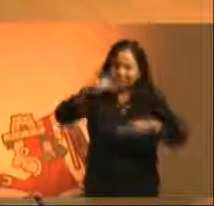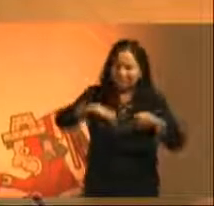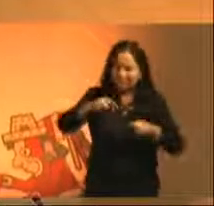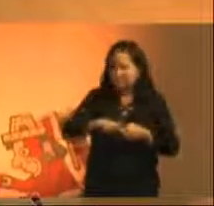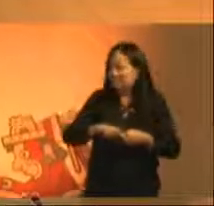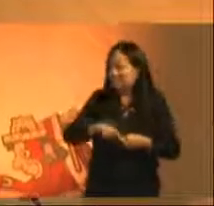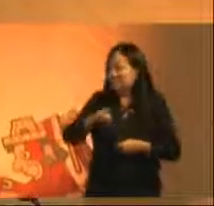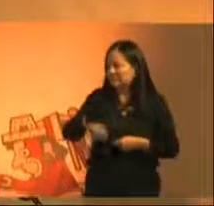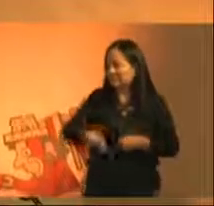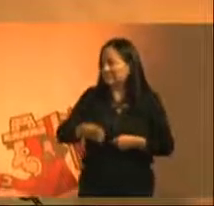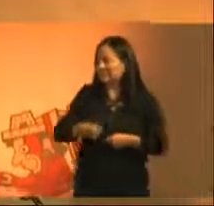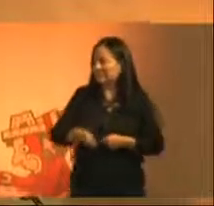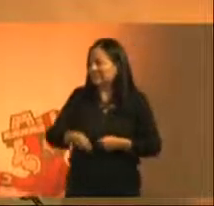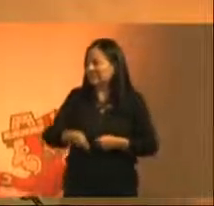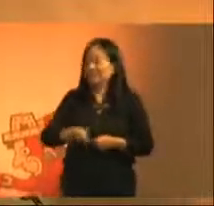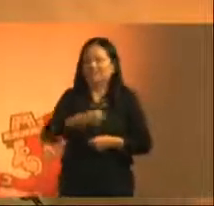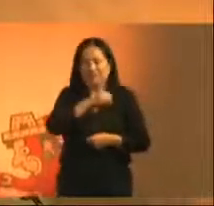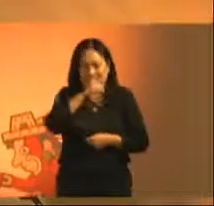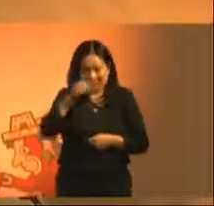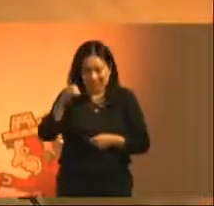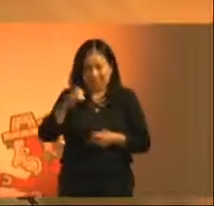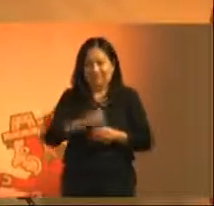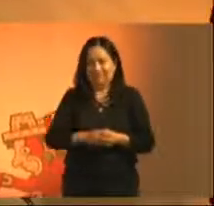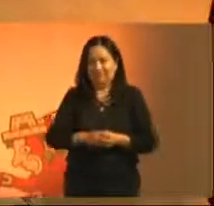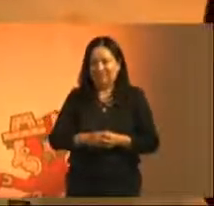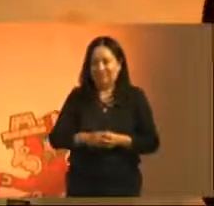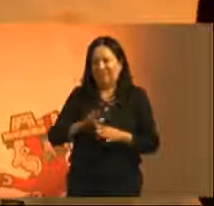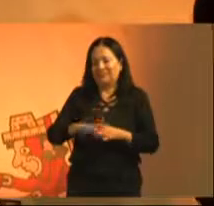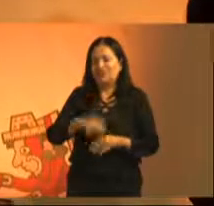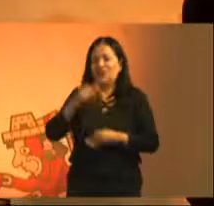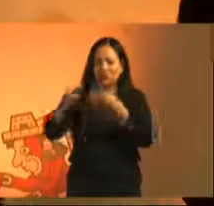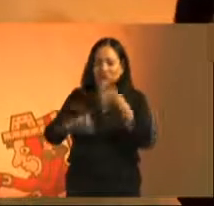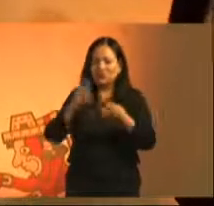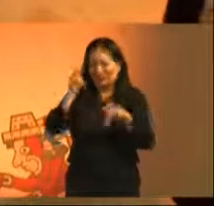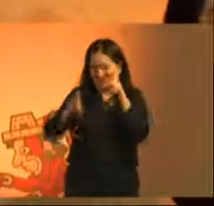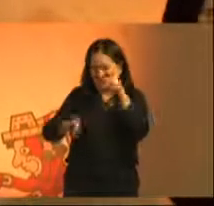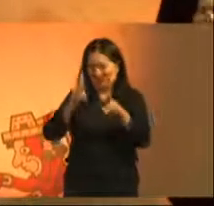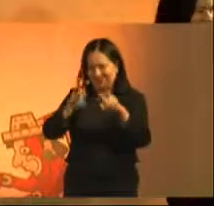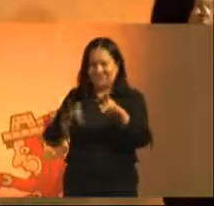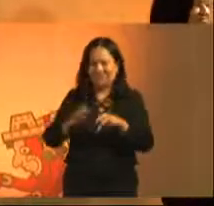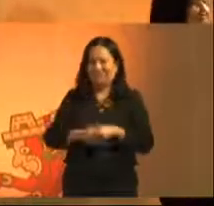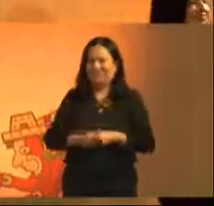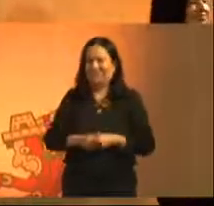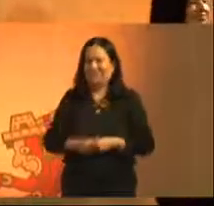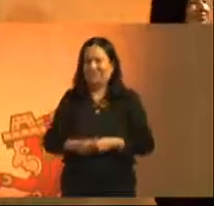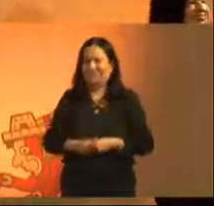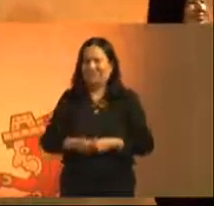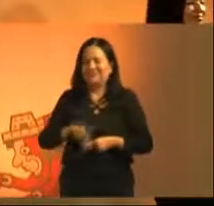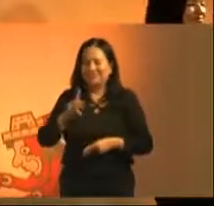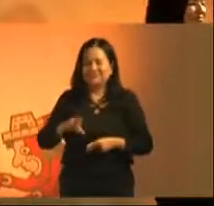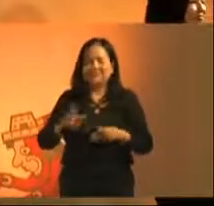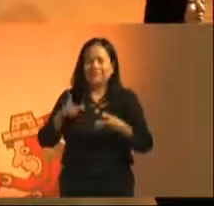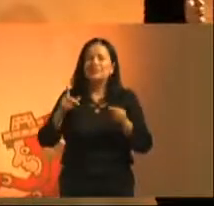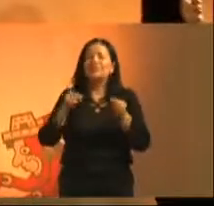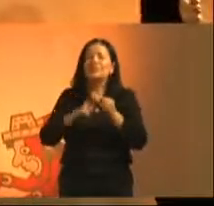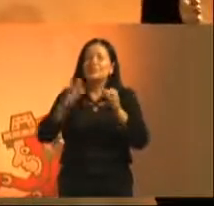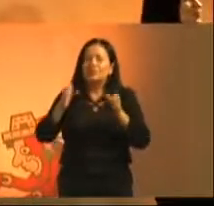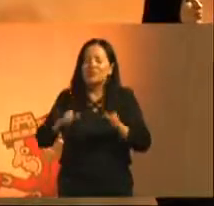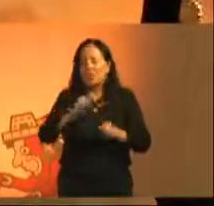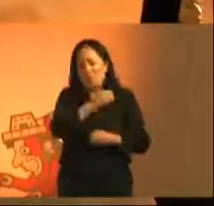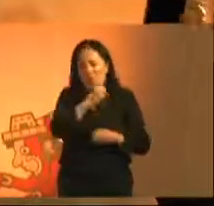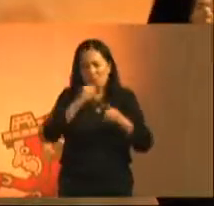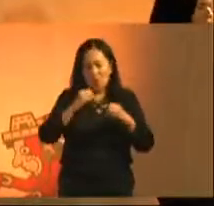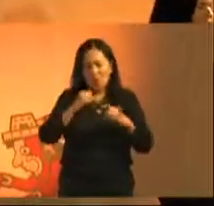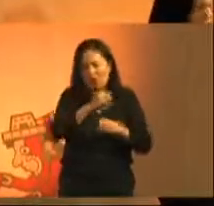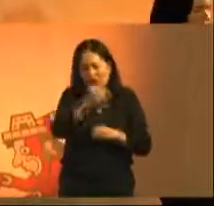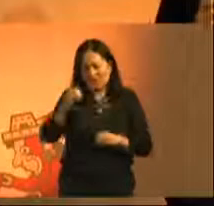y hay que organizarnos para hacer asambleas donde no haya un güey hablando sino que todos podamos hablar en nuestros lugares de trabajo en donde sea que estemos organicemos